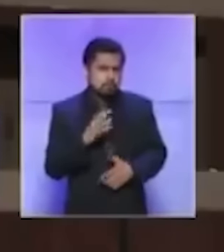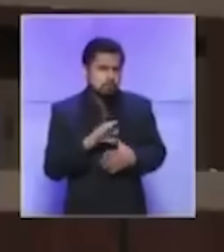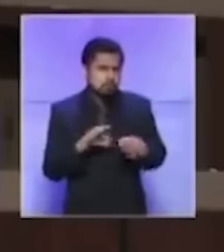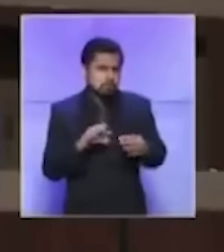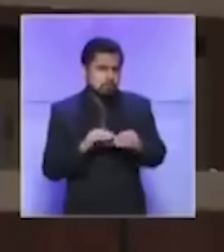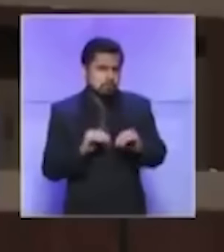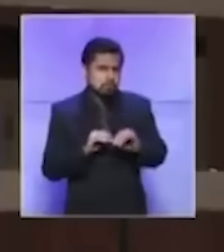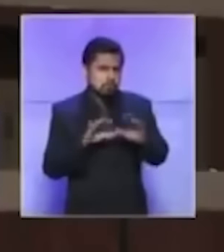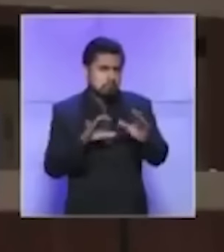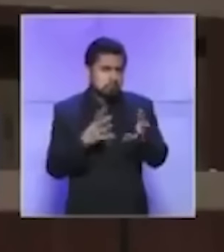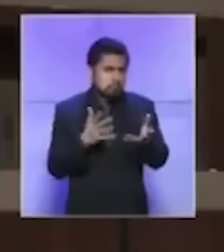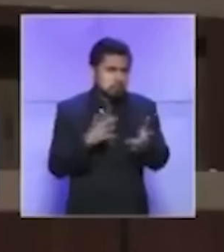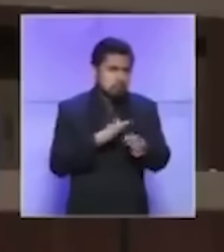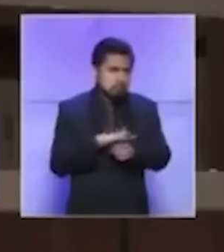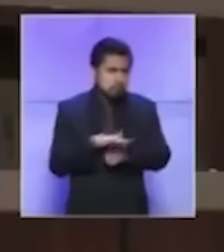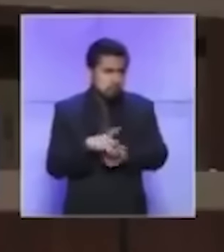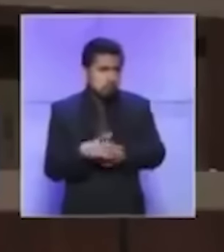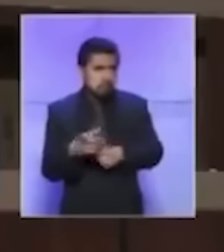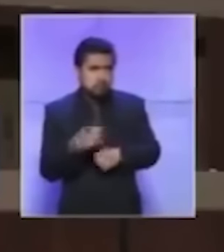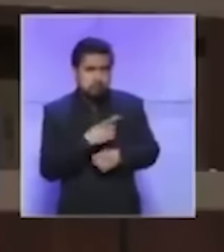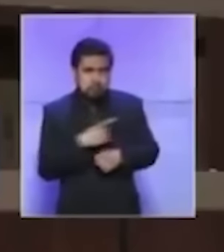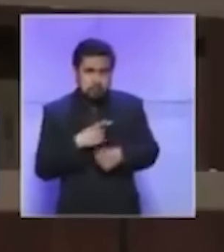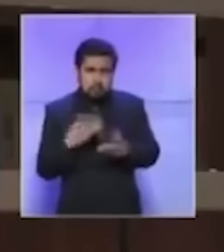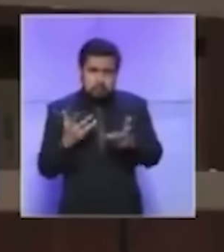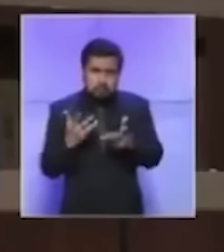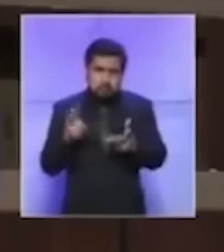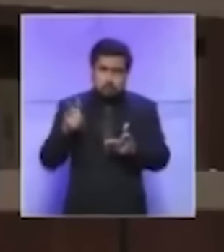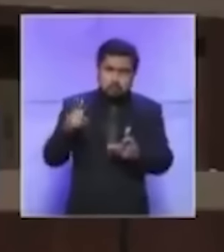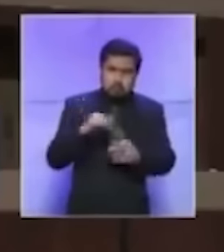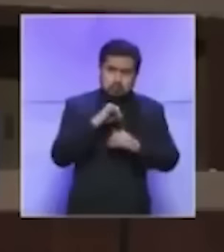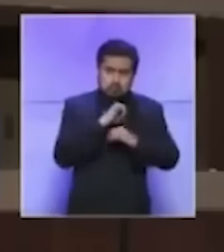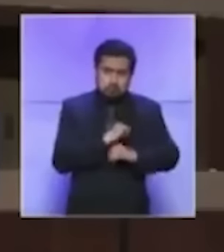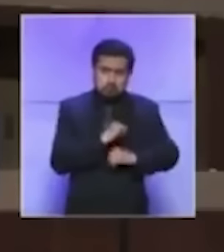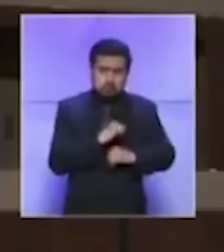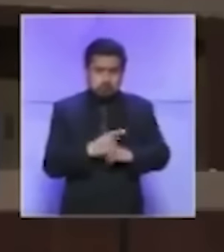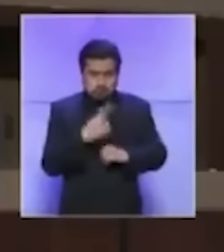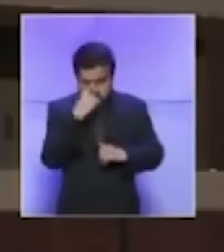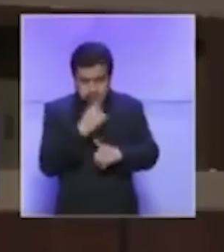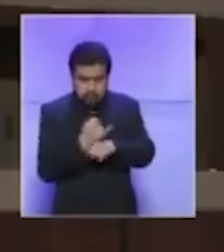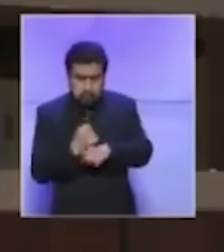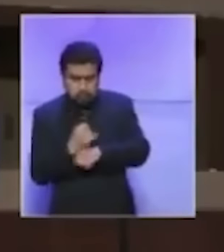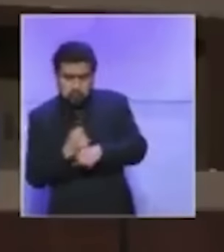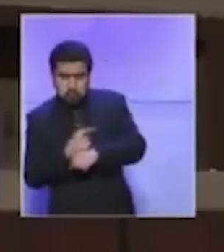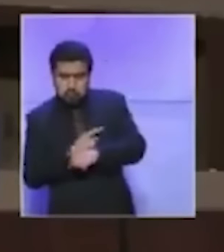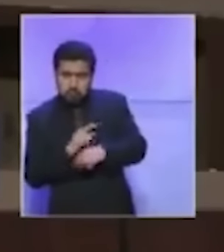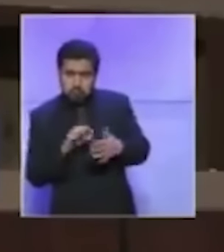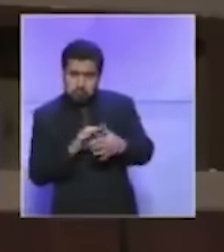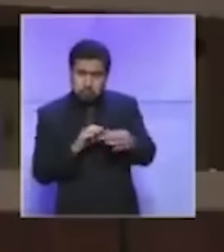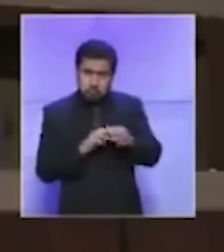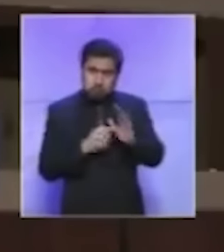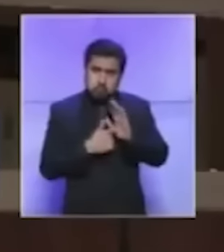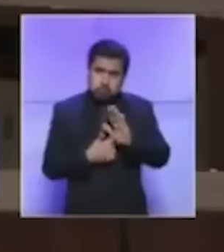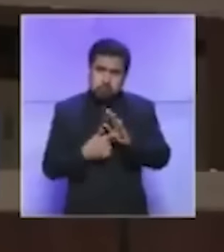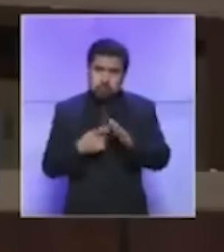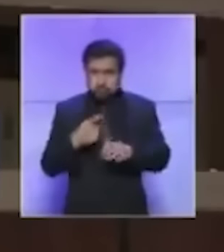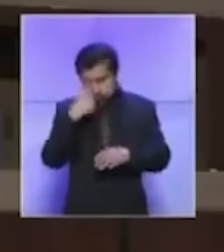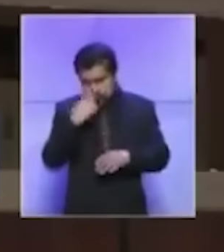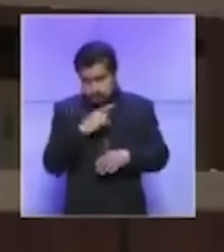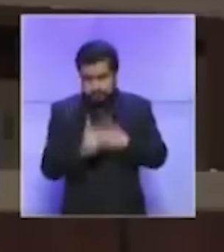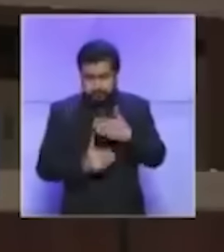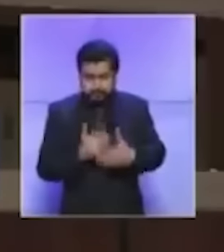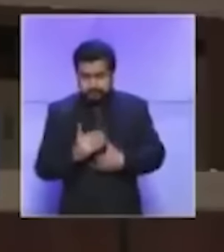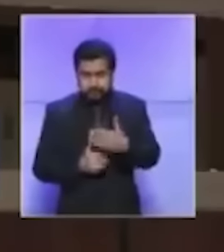cuáles diligencias tendría que llevar a cabo la unidad técnica para que se haga de los elementos